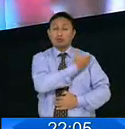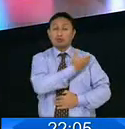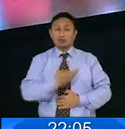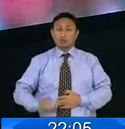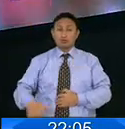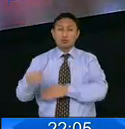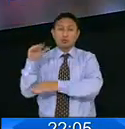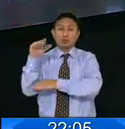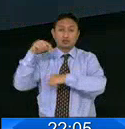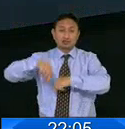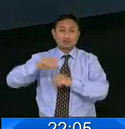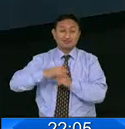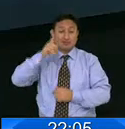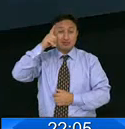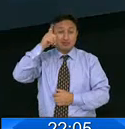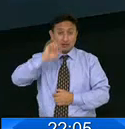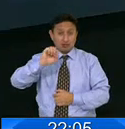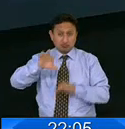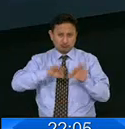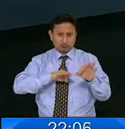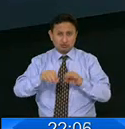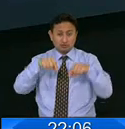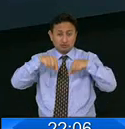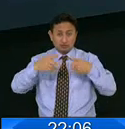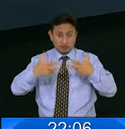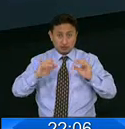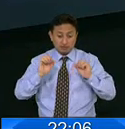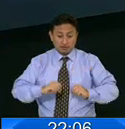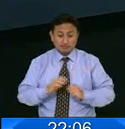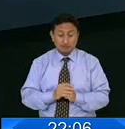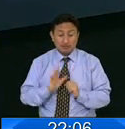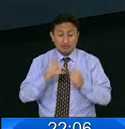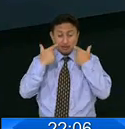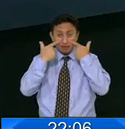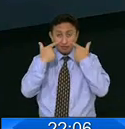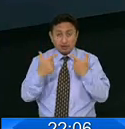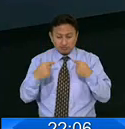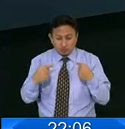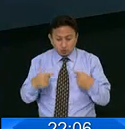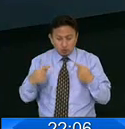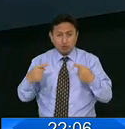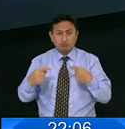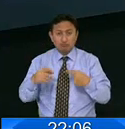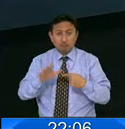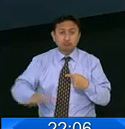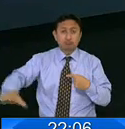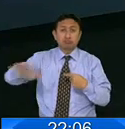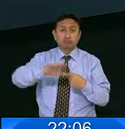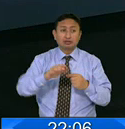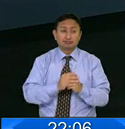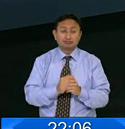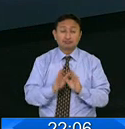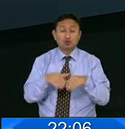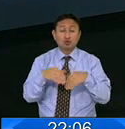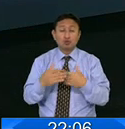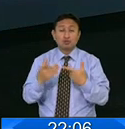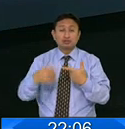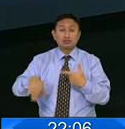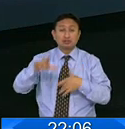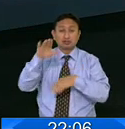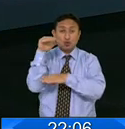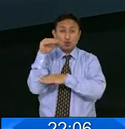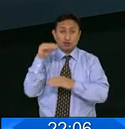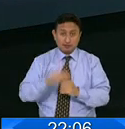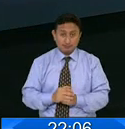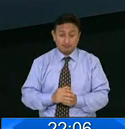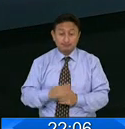la República, Guillermo Lasso, indicó que se realizará un monitoreo constante de la situación epidemiológica del país